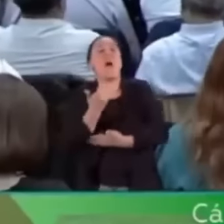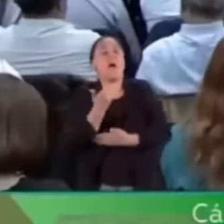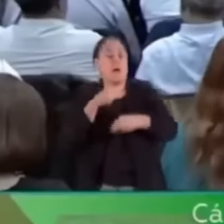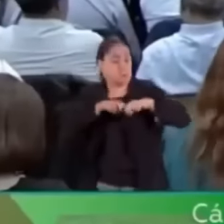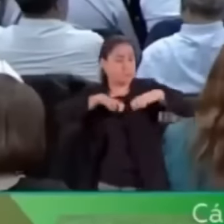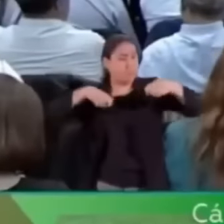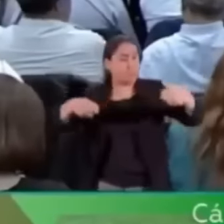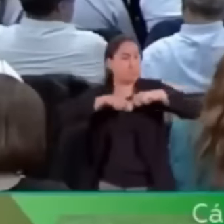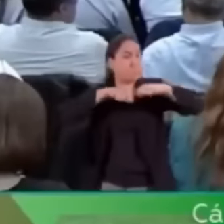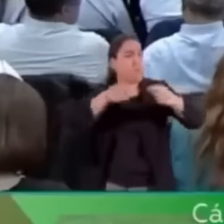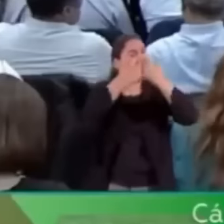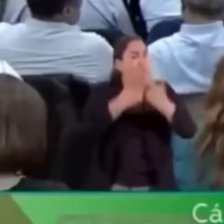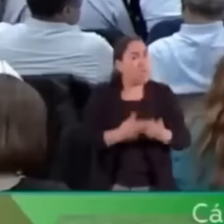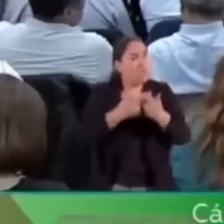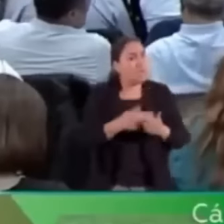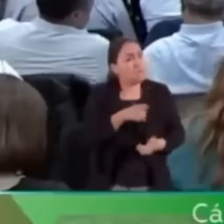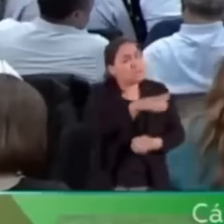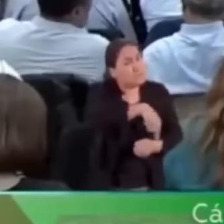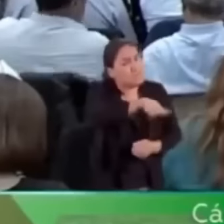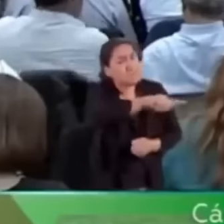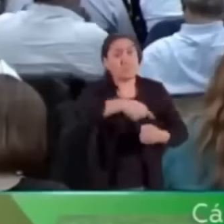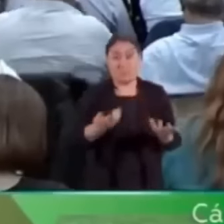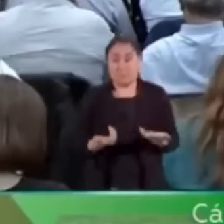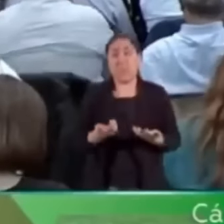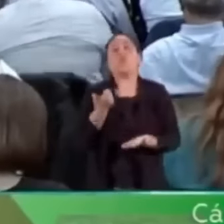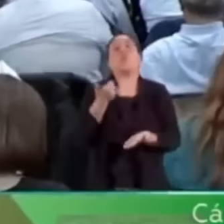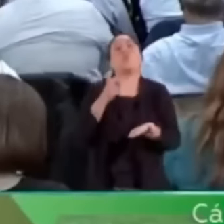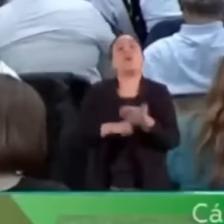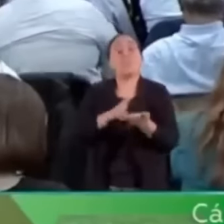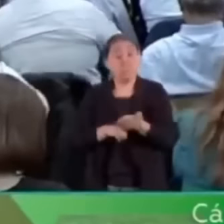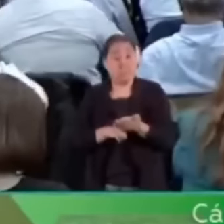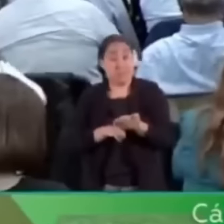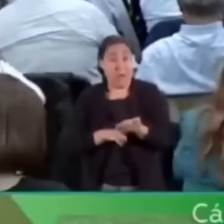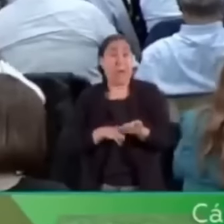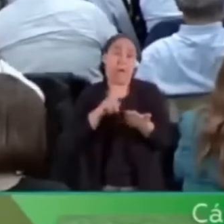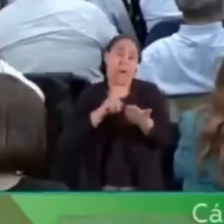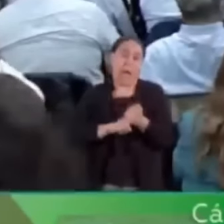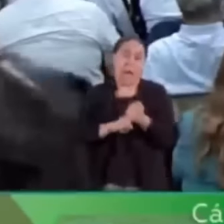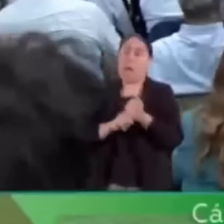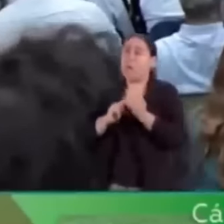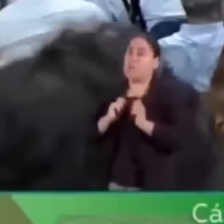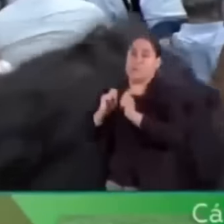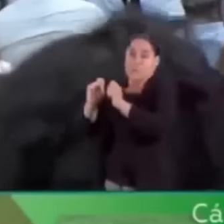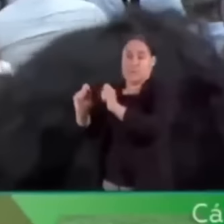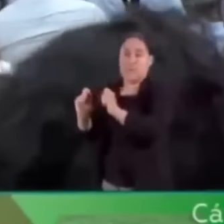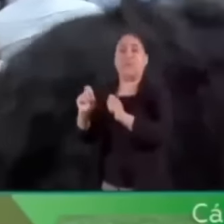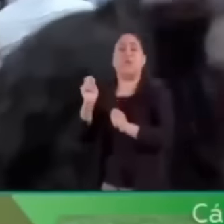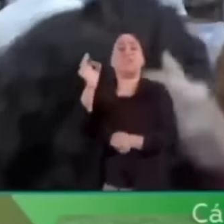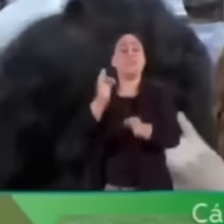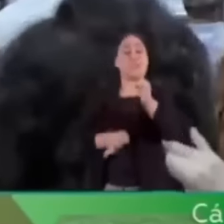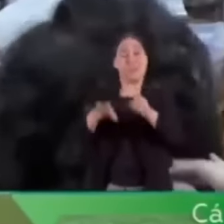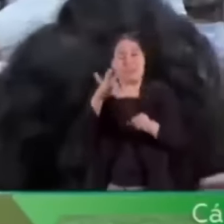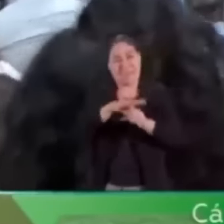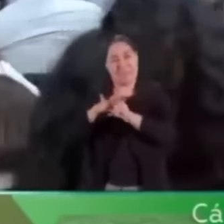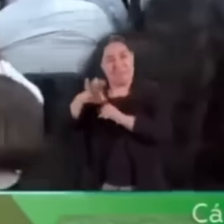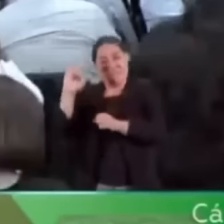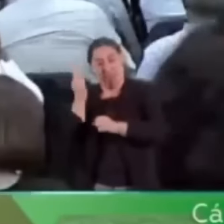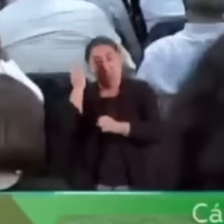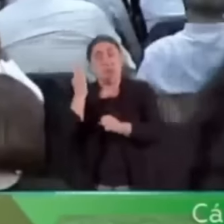día de hoy. Pues nada más y nada menos que dejar en el cargo a los magistrados del Tribunal Electoral hasta